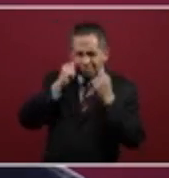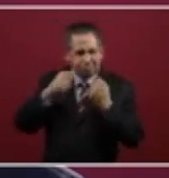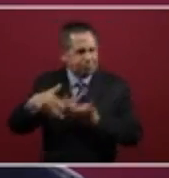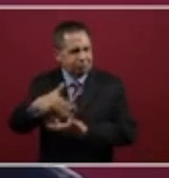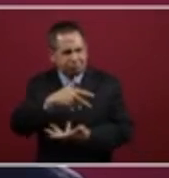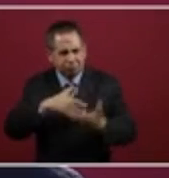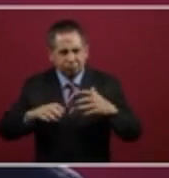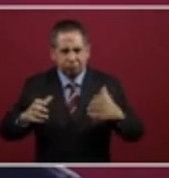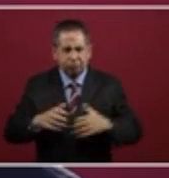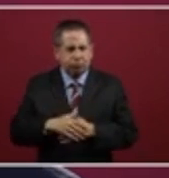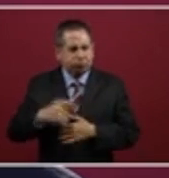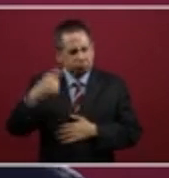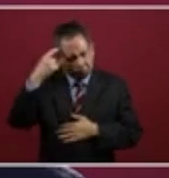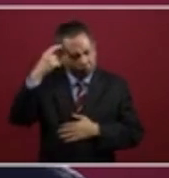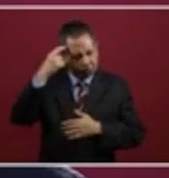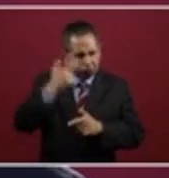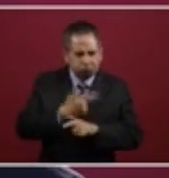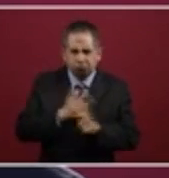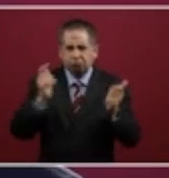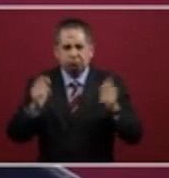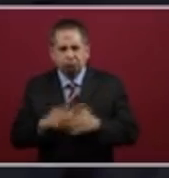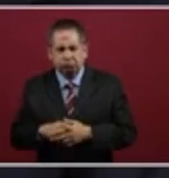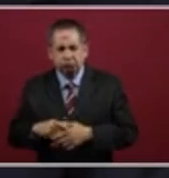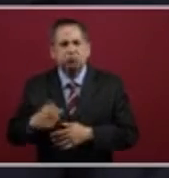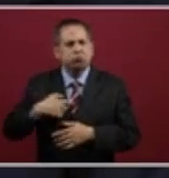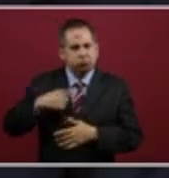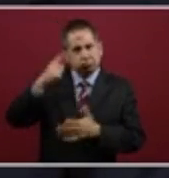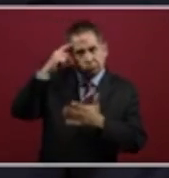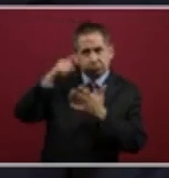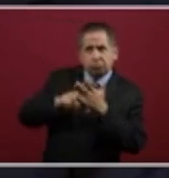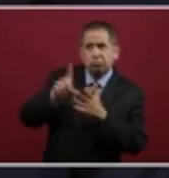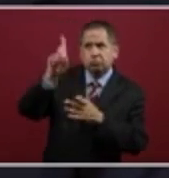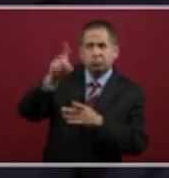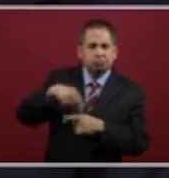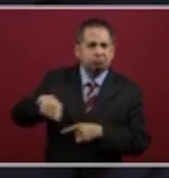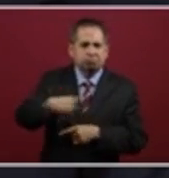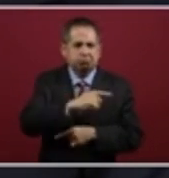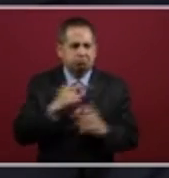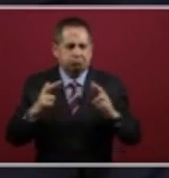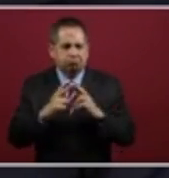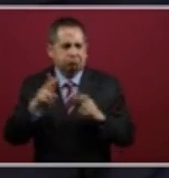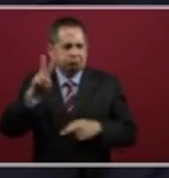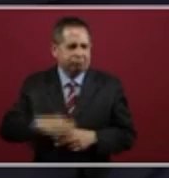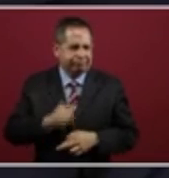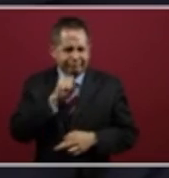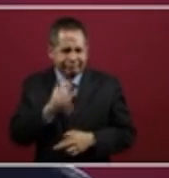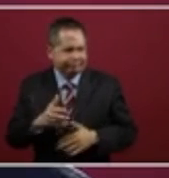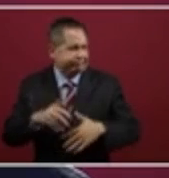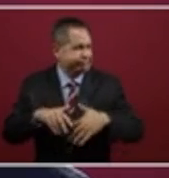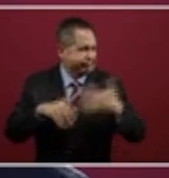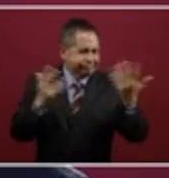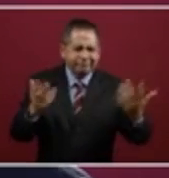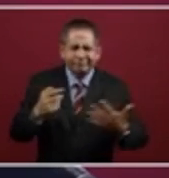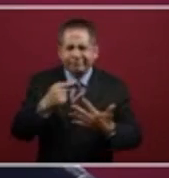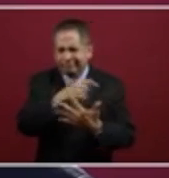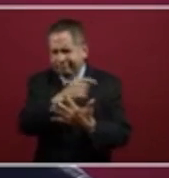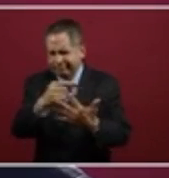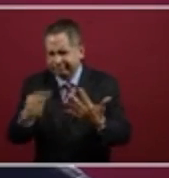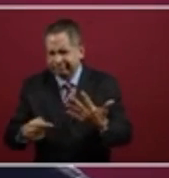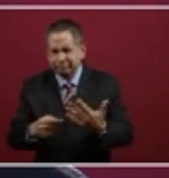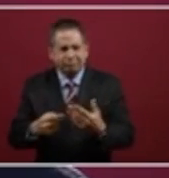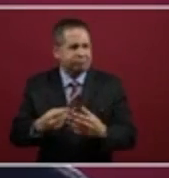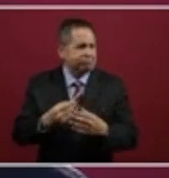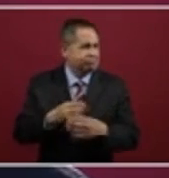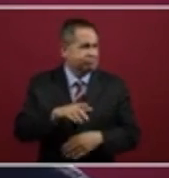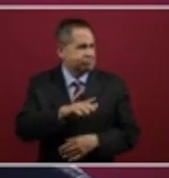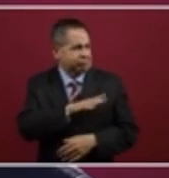y libres pensadores, y agnósticos, y de todas las clases, de todas las